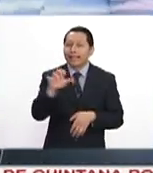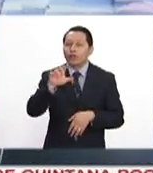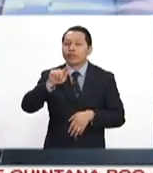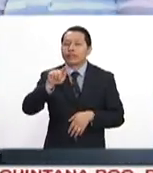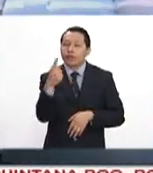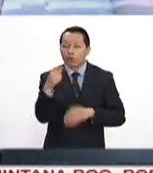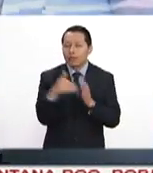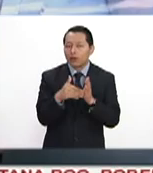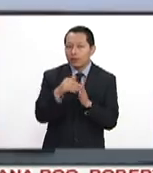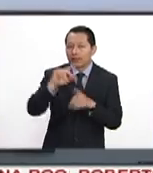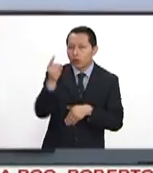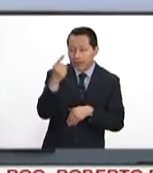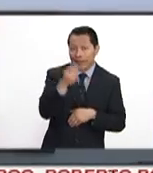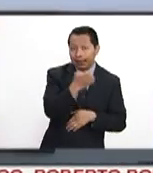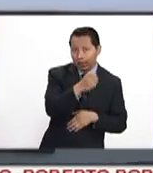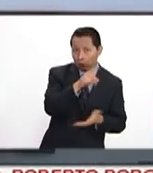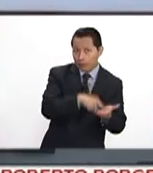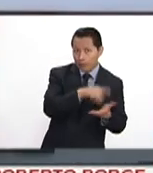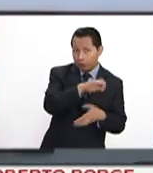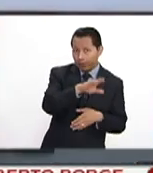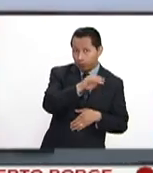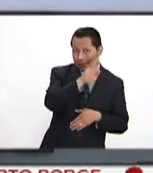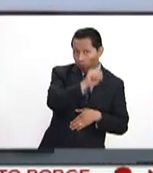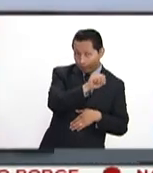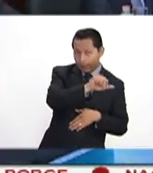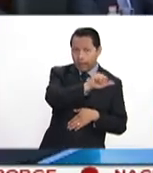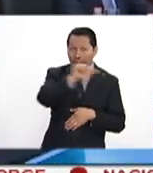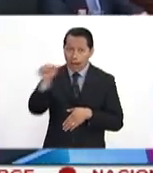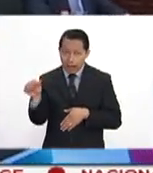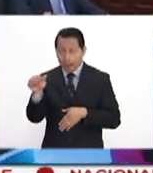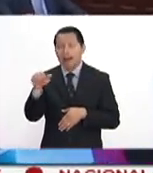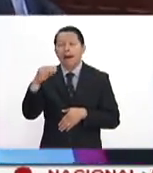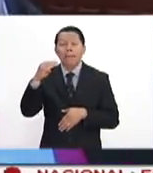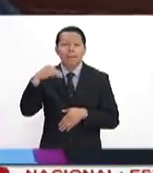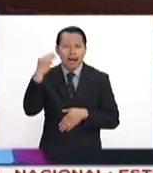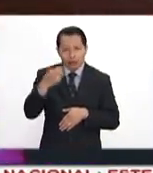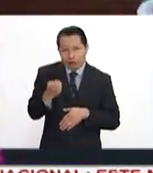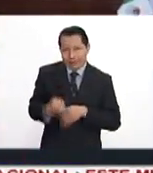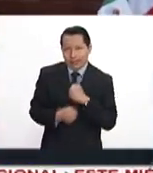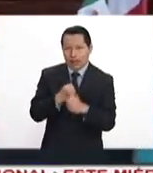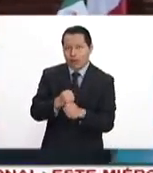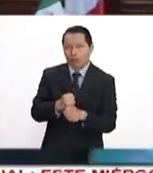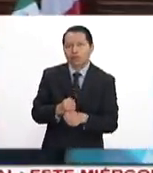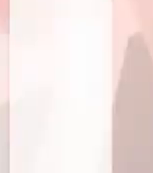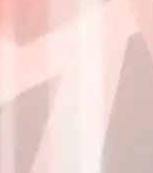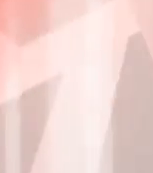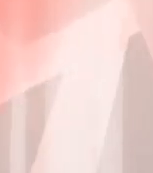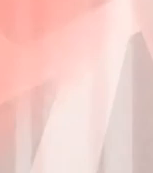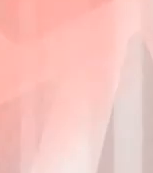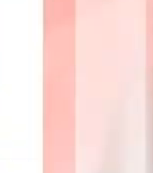172.571 millones de dólares entre enero de 1999 y marzo del presente año.